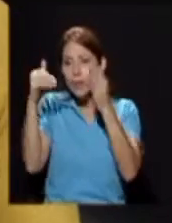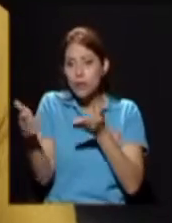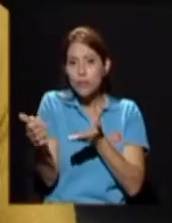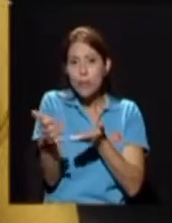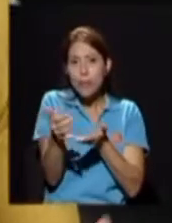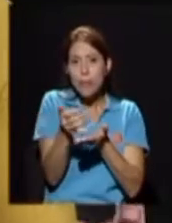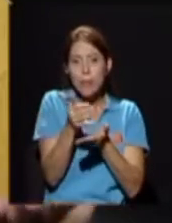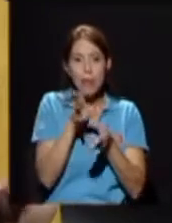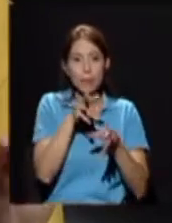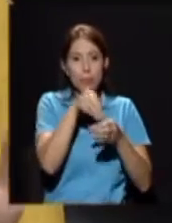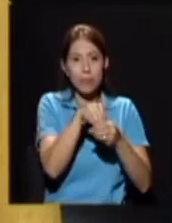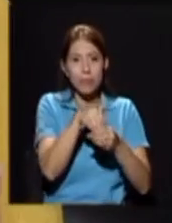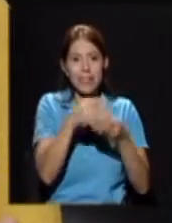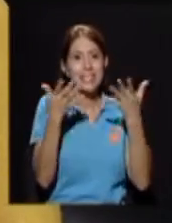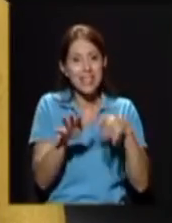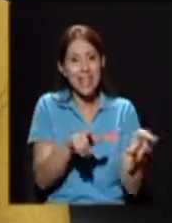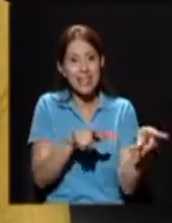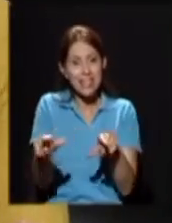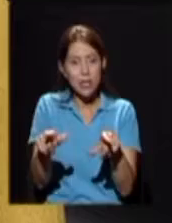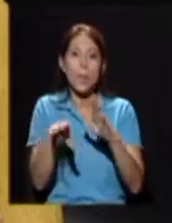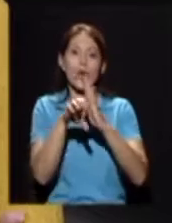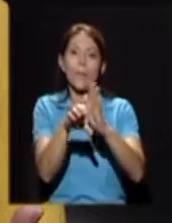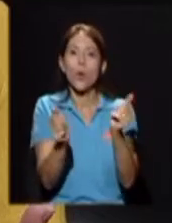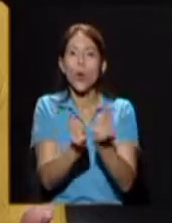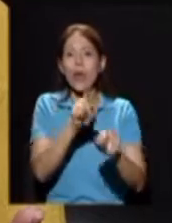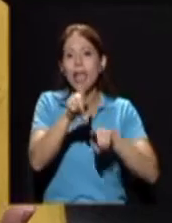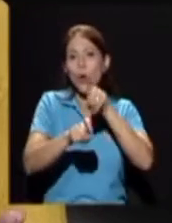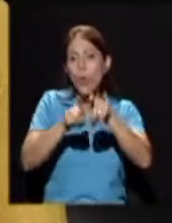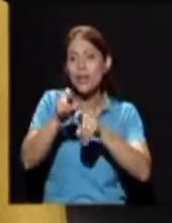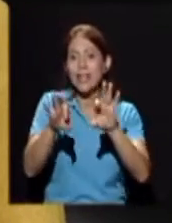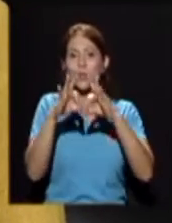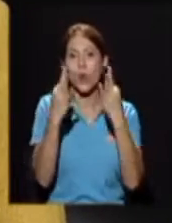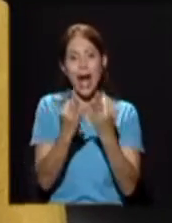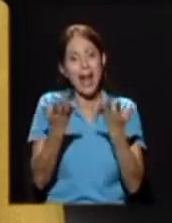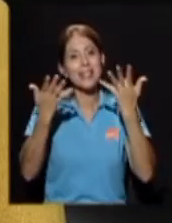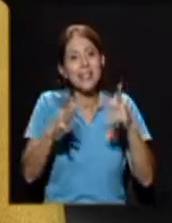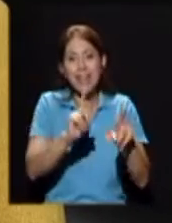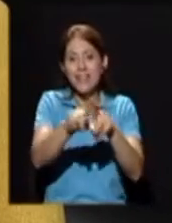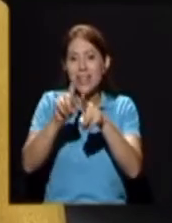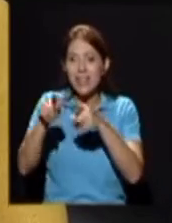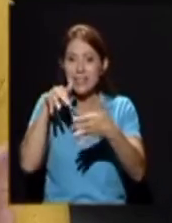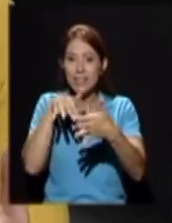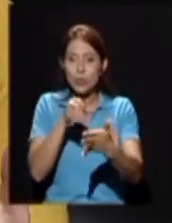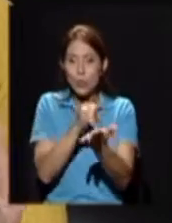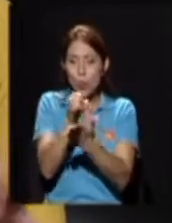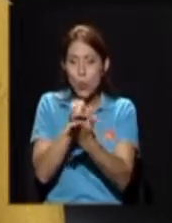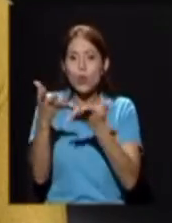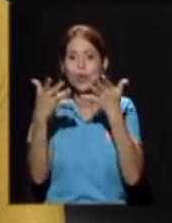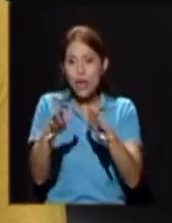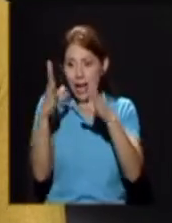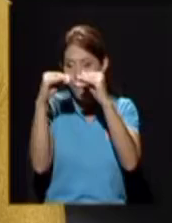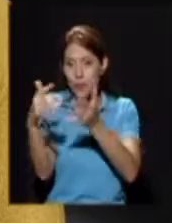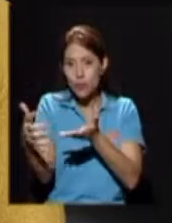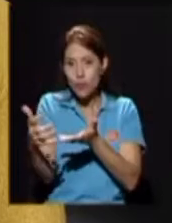las analiza, pero ya están las encuestas de hogares, ya están los censos, ya hay estudios en los países. Aquí